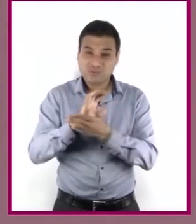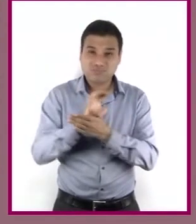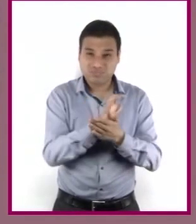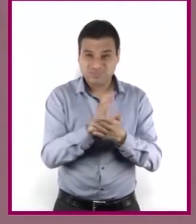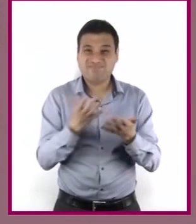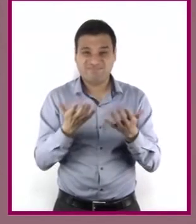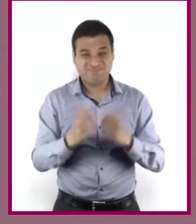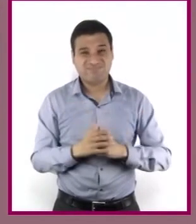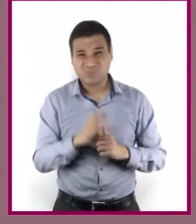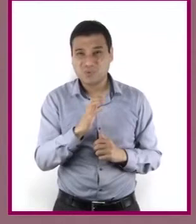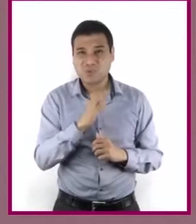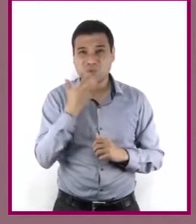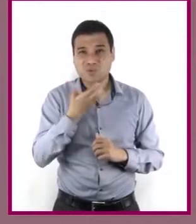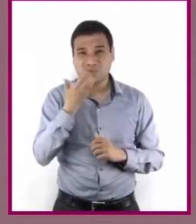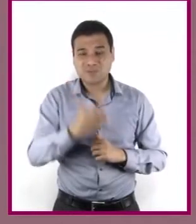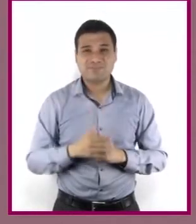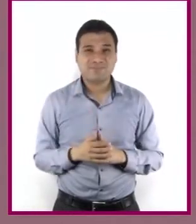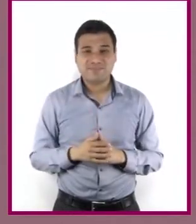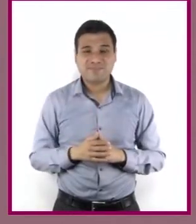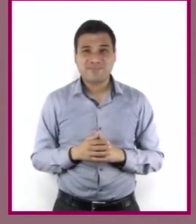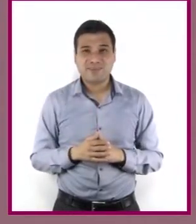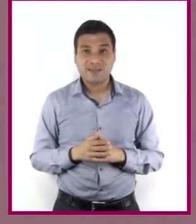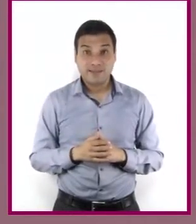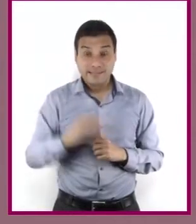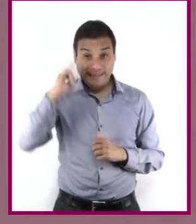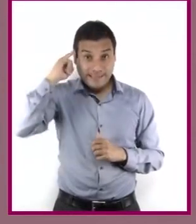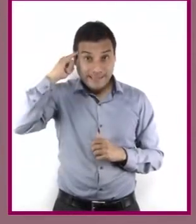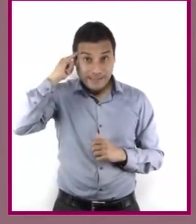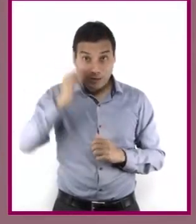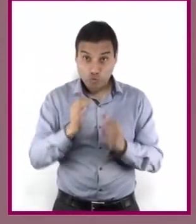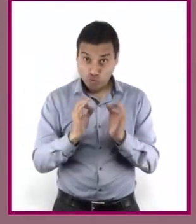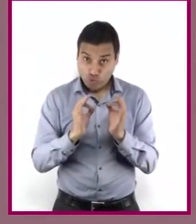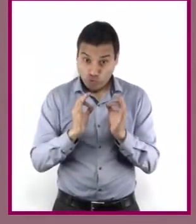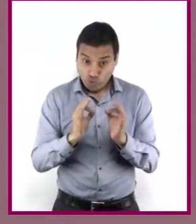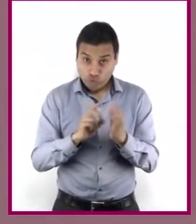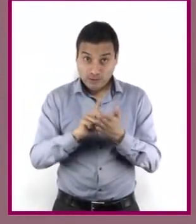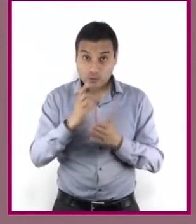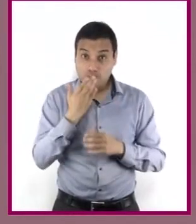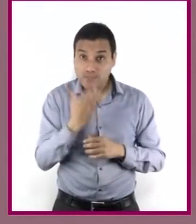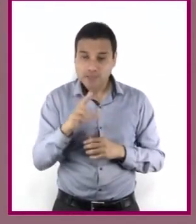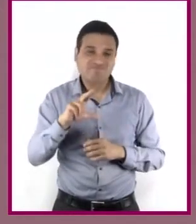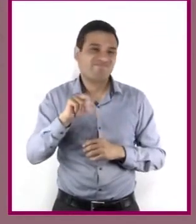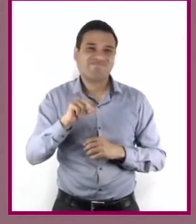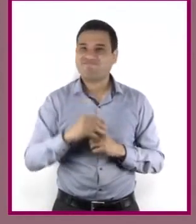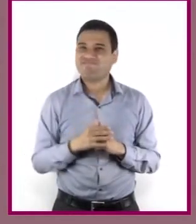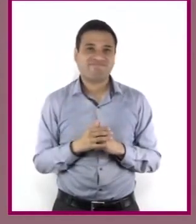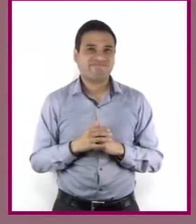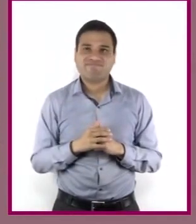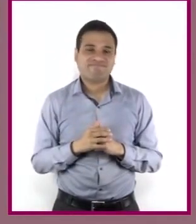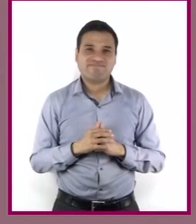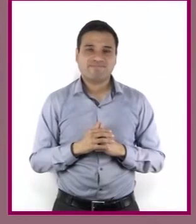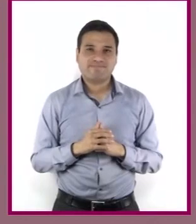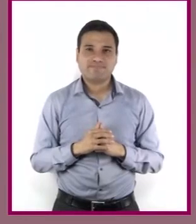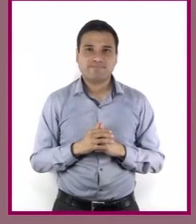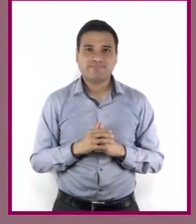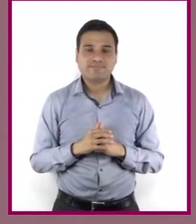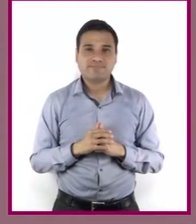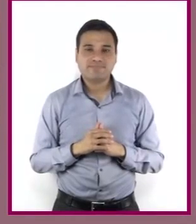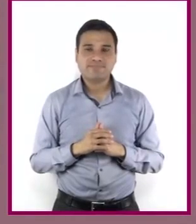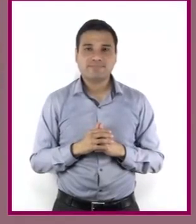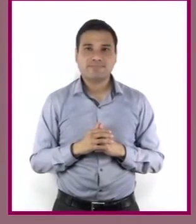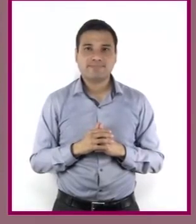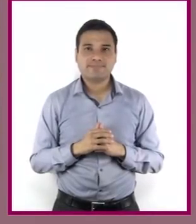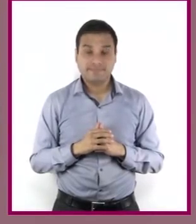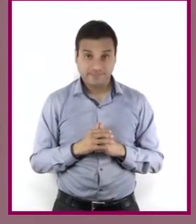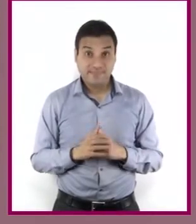social y económico, lo cual dificulta el goce de sus derechos y la visibilidad de sus exigencias. Las